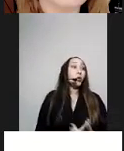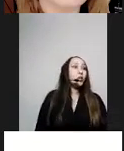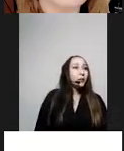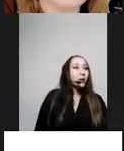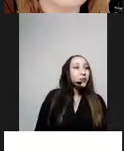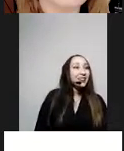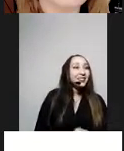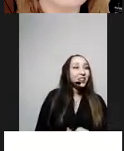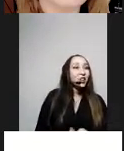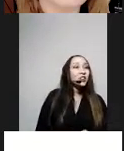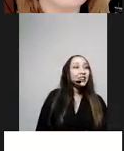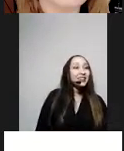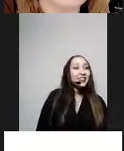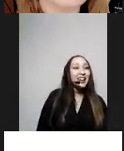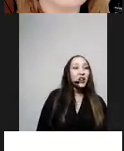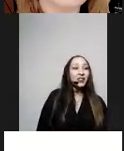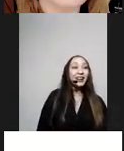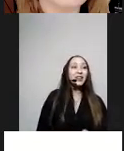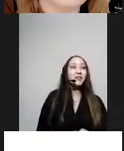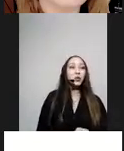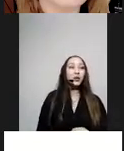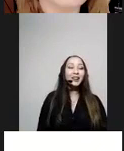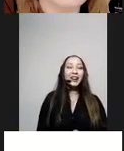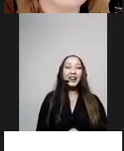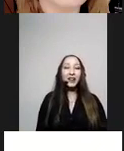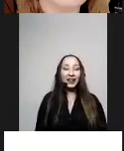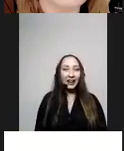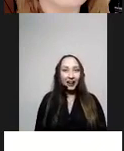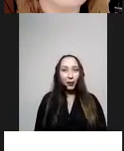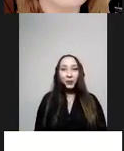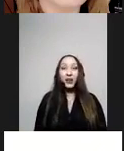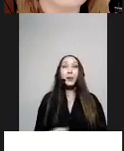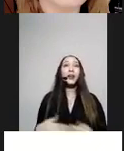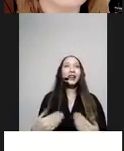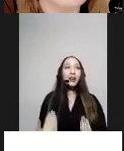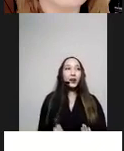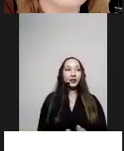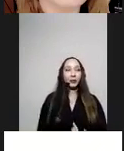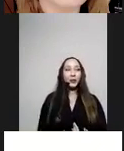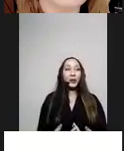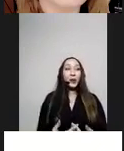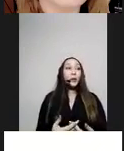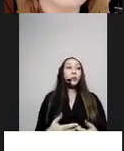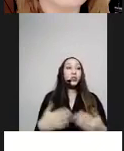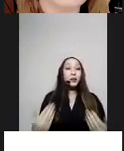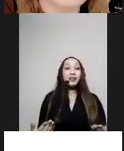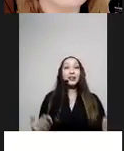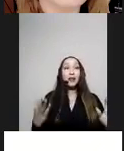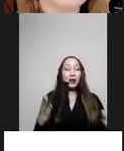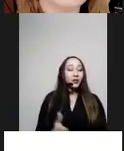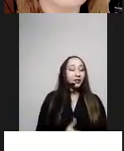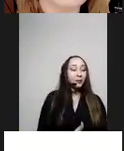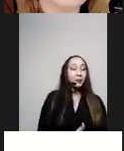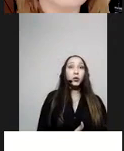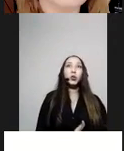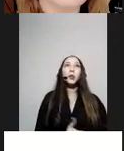Por último, ser consciente de las cosas que disfruto hacer y llevarlas a cabo. ¿Y por qué les digo esto? Muchas veces hablamos